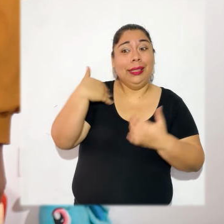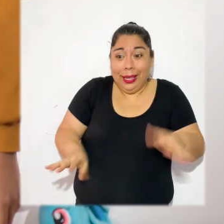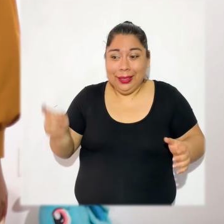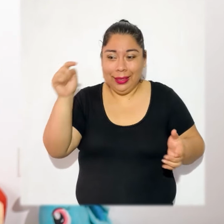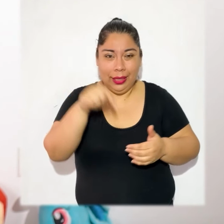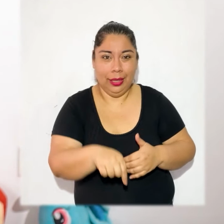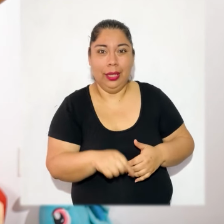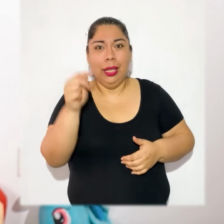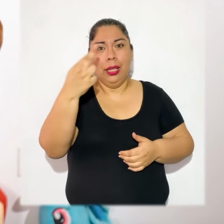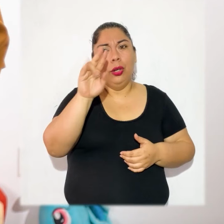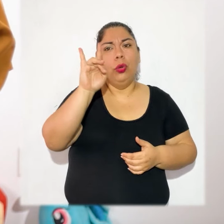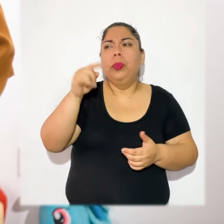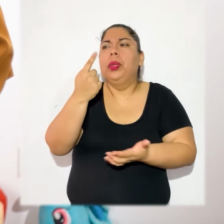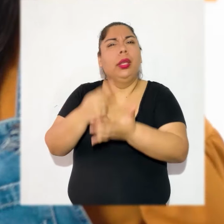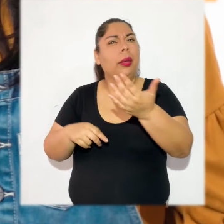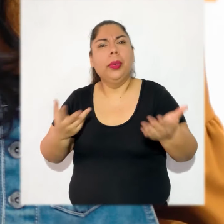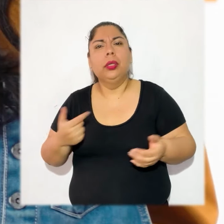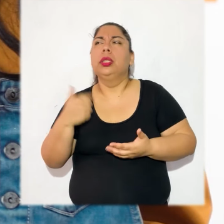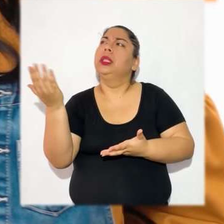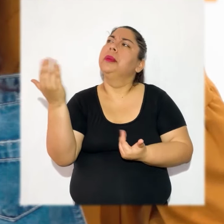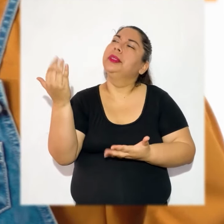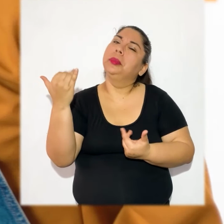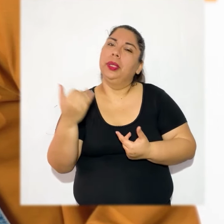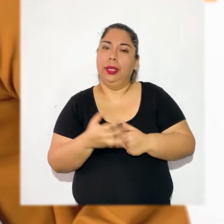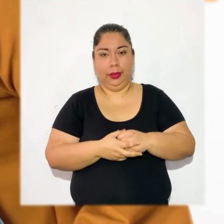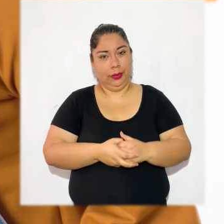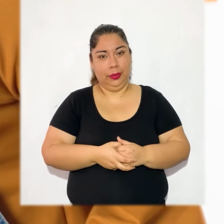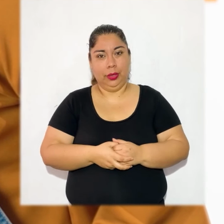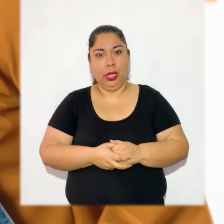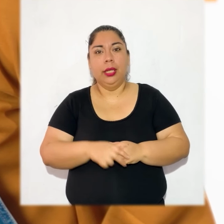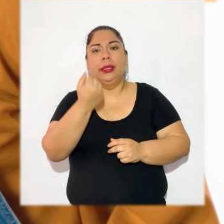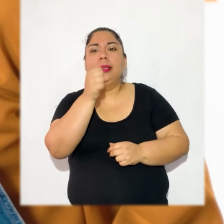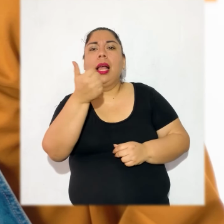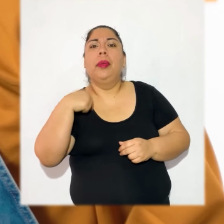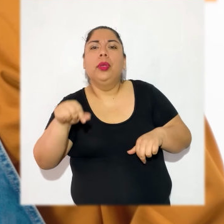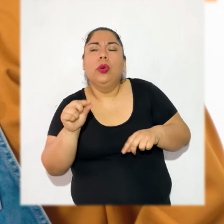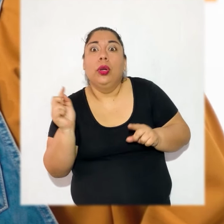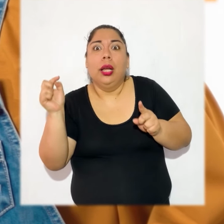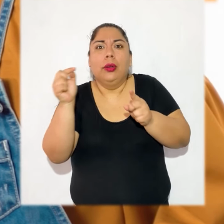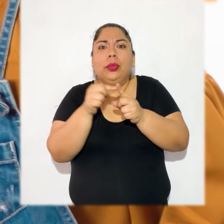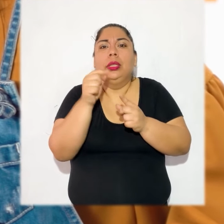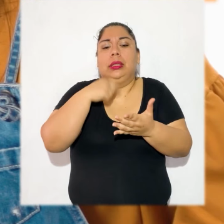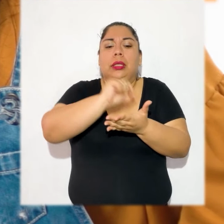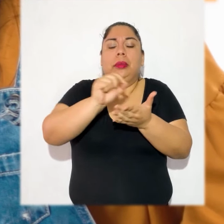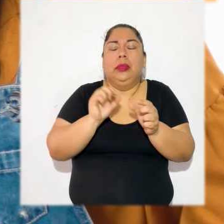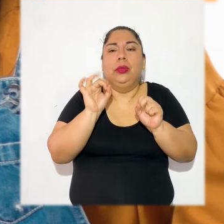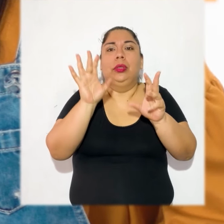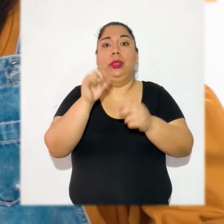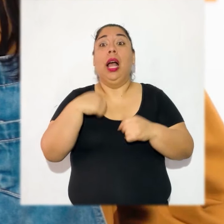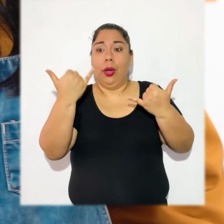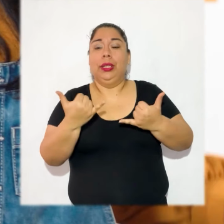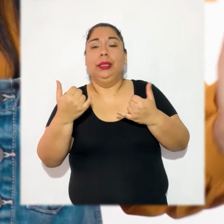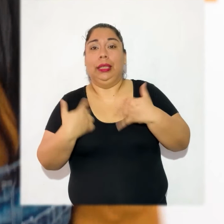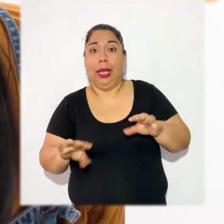¿Qué pasó, Rumi? Te estaba esperando. ¡Ay, Sani! Es que a las justas tuve tiempo de terminar todas mis tareas. Es que